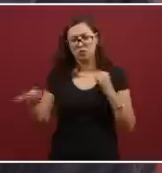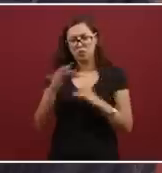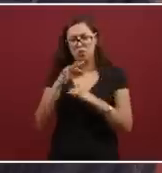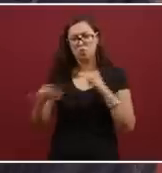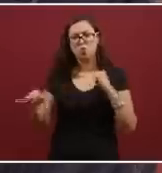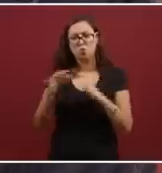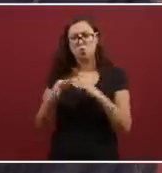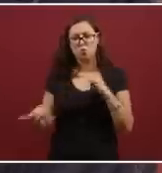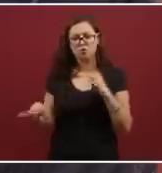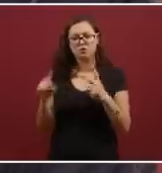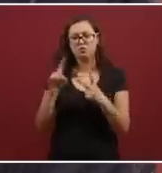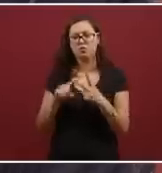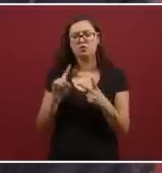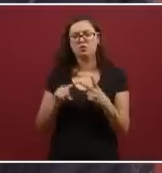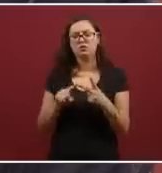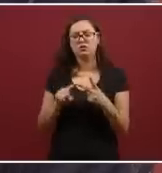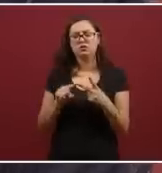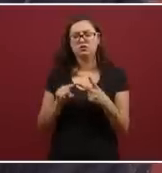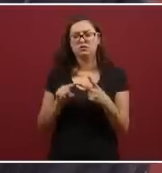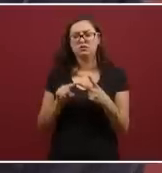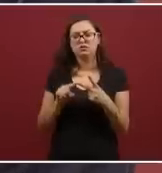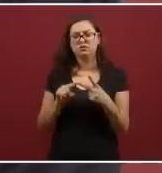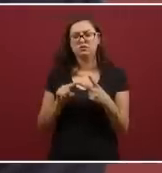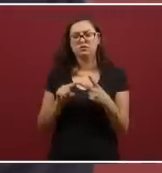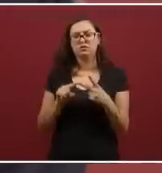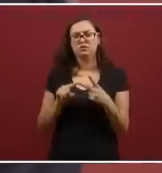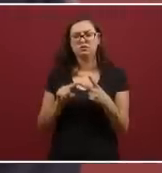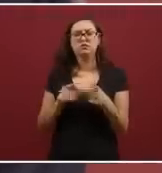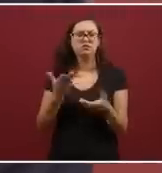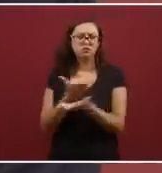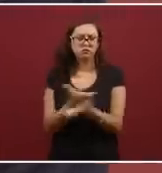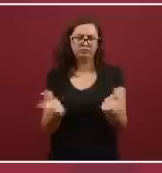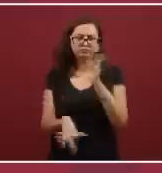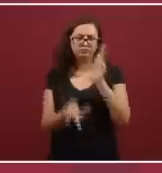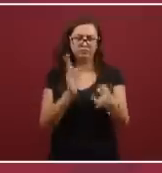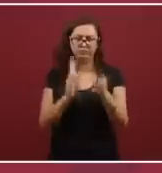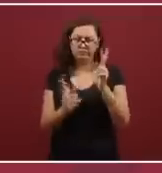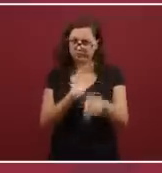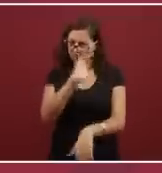por este día esta conversación con ustedes